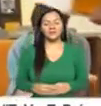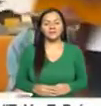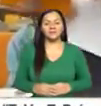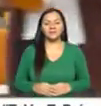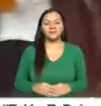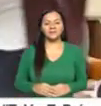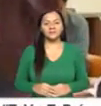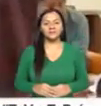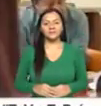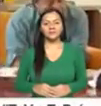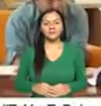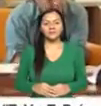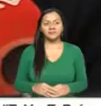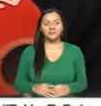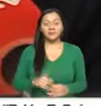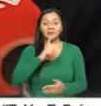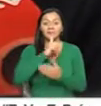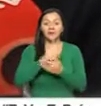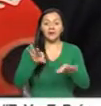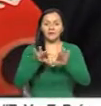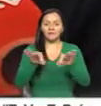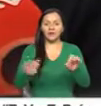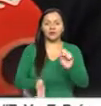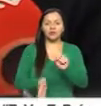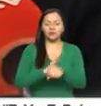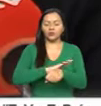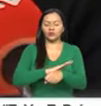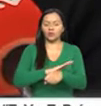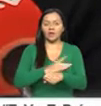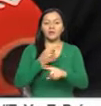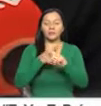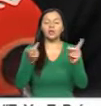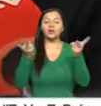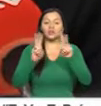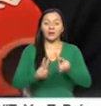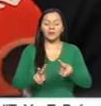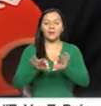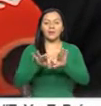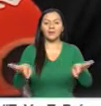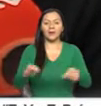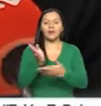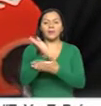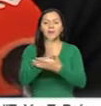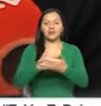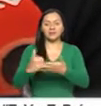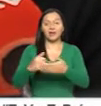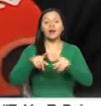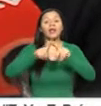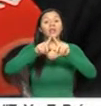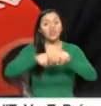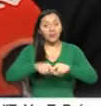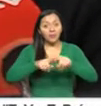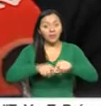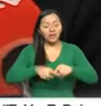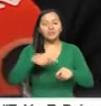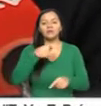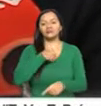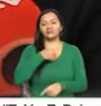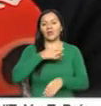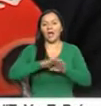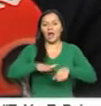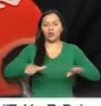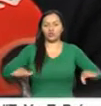cofinanciadas. Serán becas totales y también serán becas parciales en función de un requisito, en función